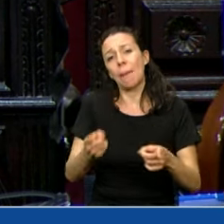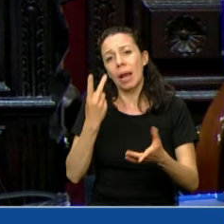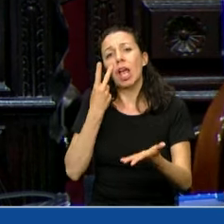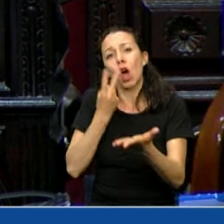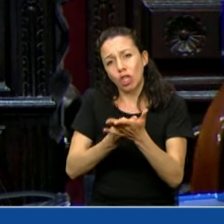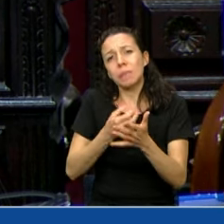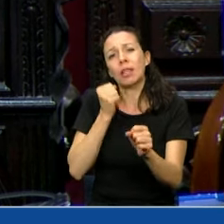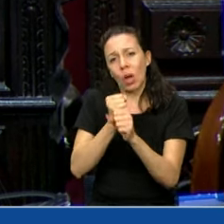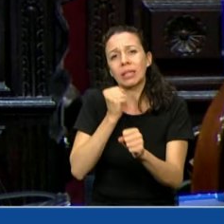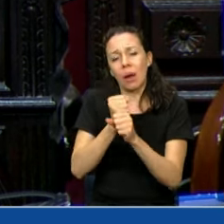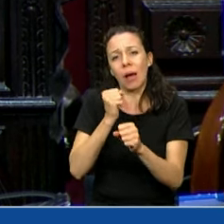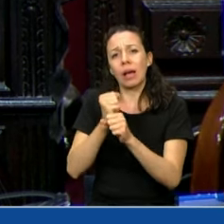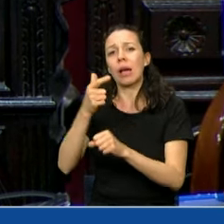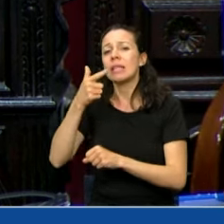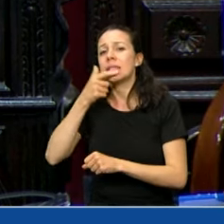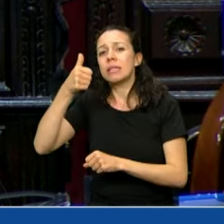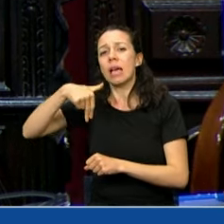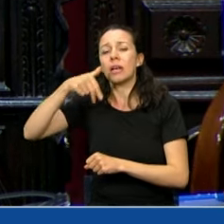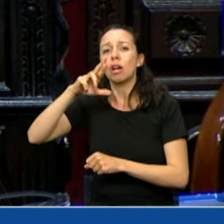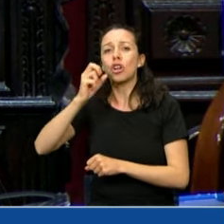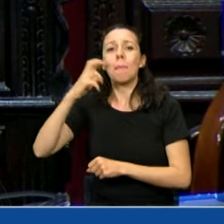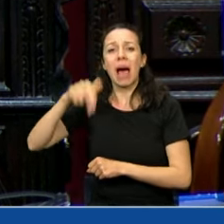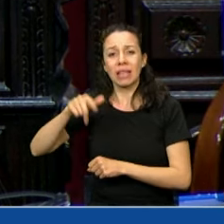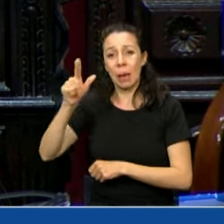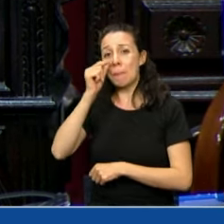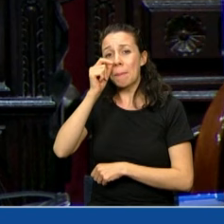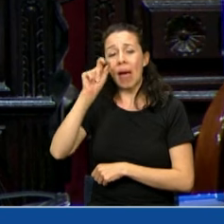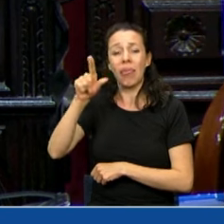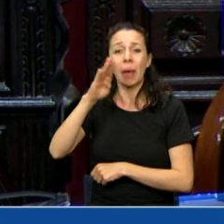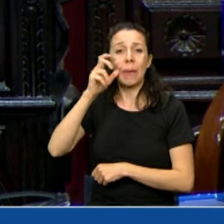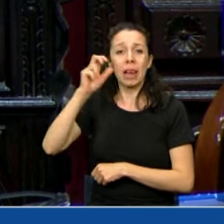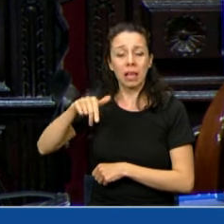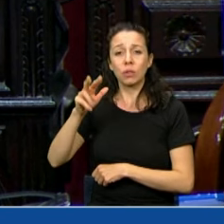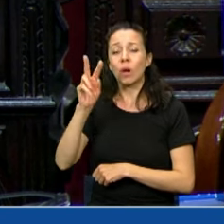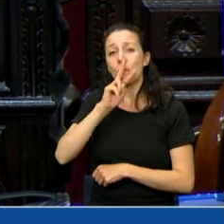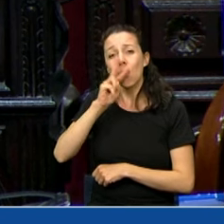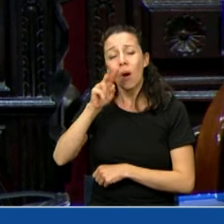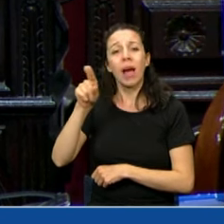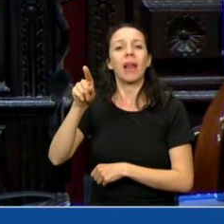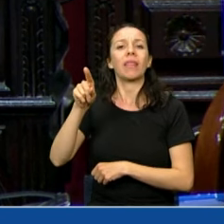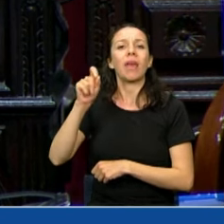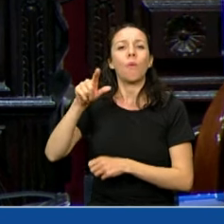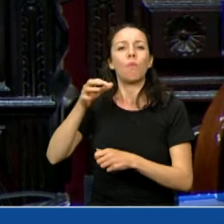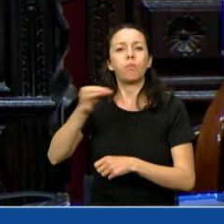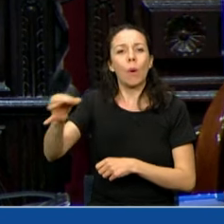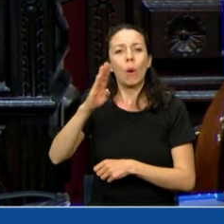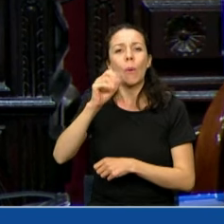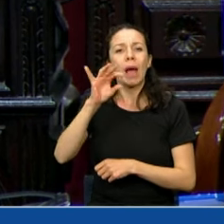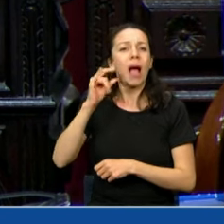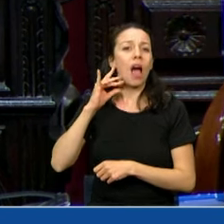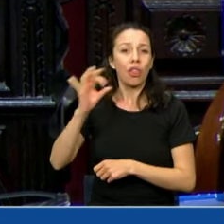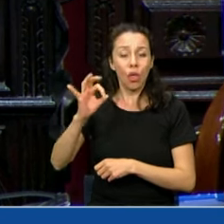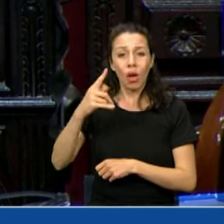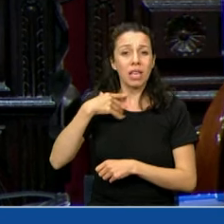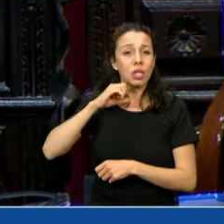realizando Marcelo San Román que es el papá de Belén Belén es una joven de bragado que se suicida hace unos años en nuestro